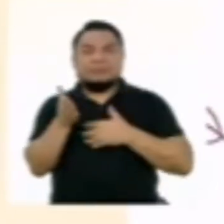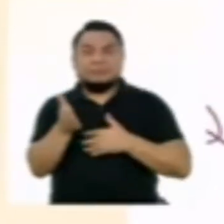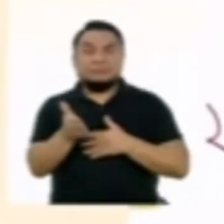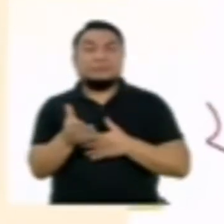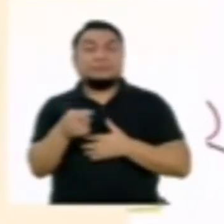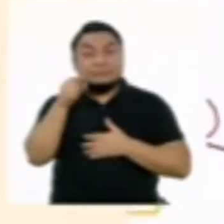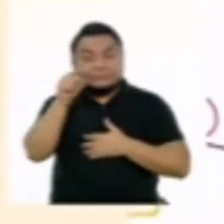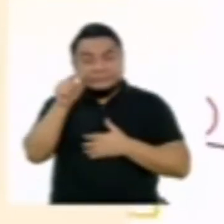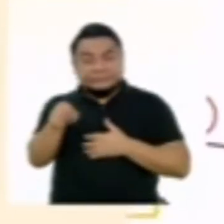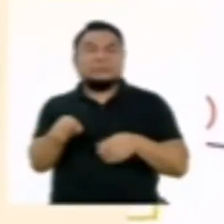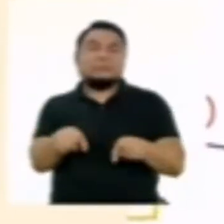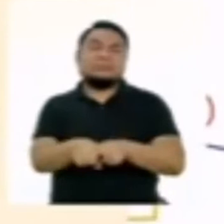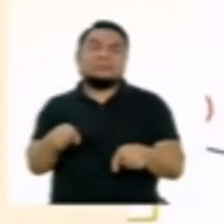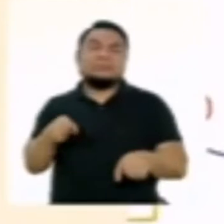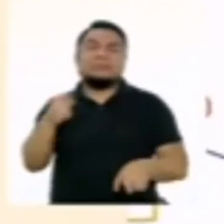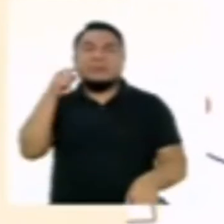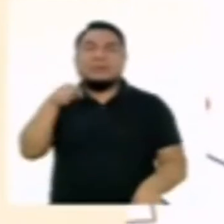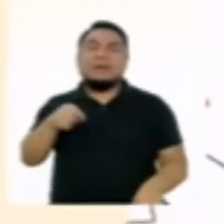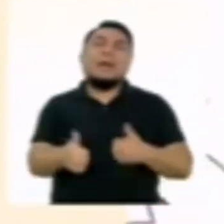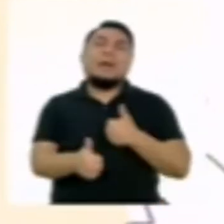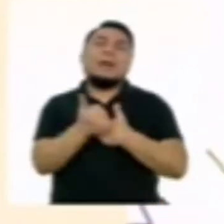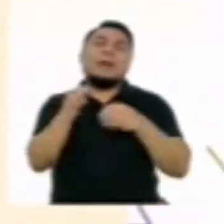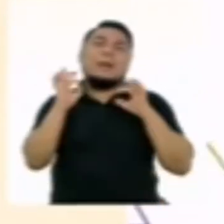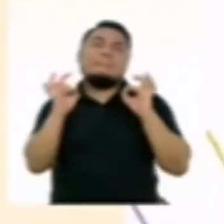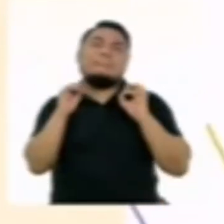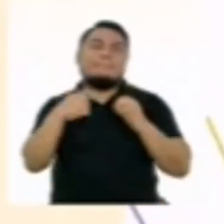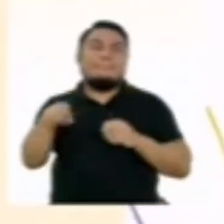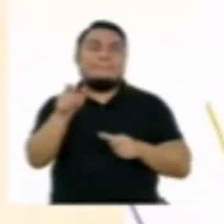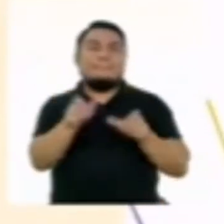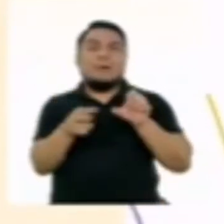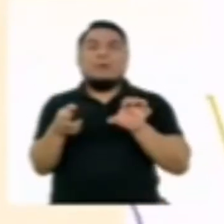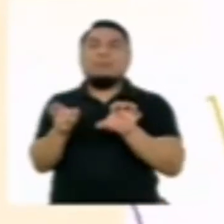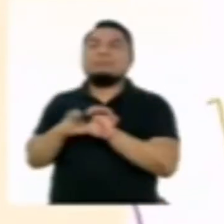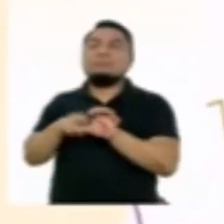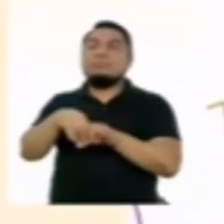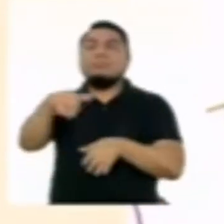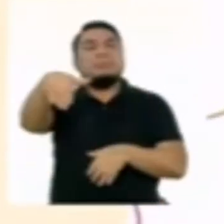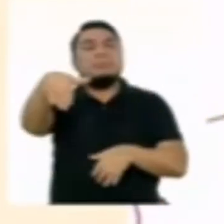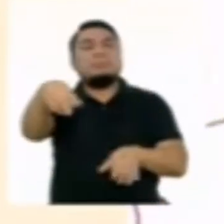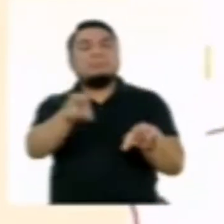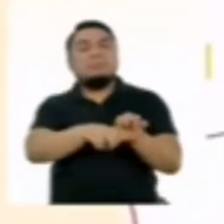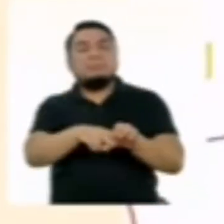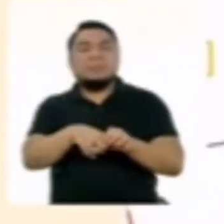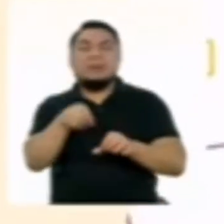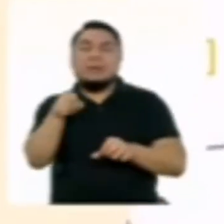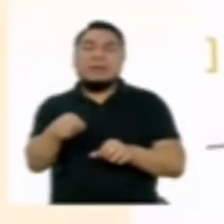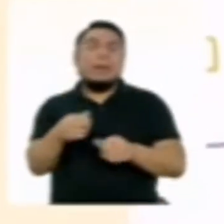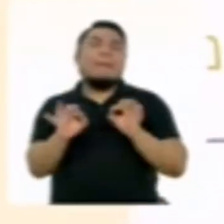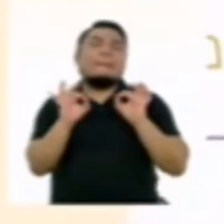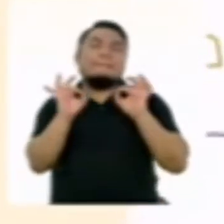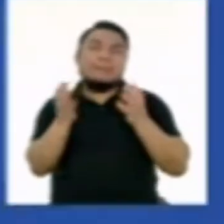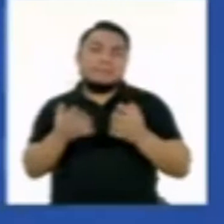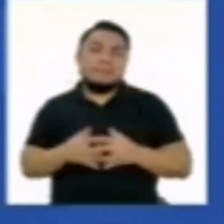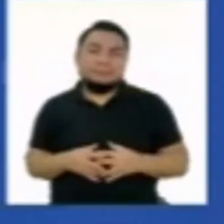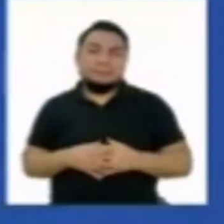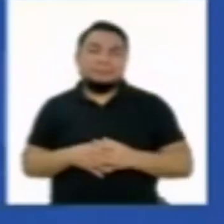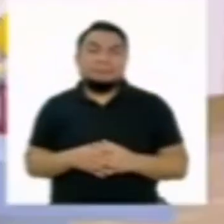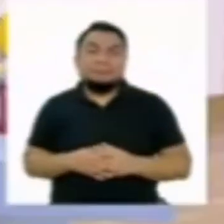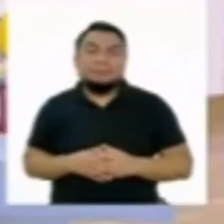averían en plena vía, sino que constituyen un peligro para sus pasajeras y pasajeros y para quienes se crucen en su